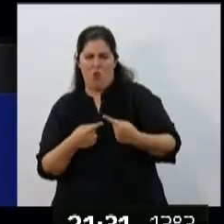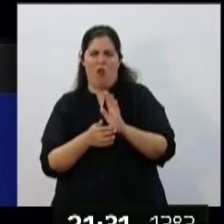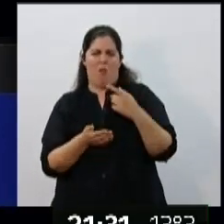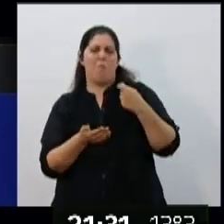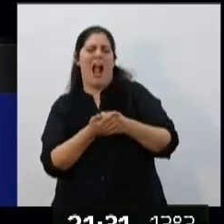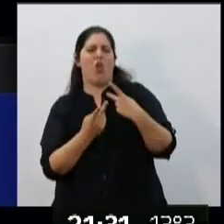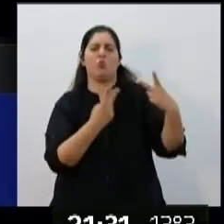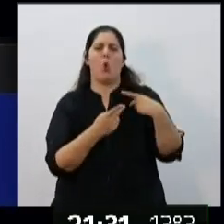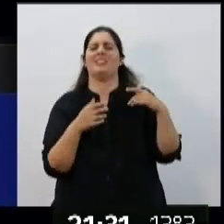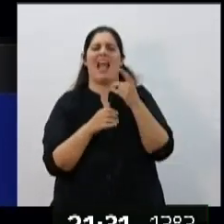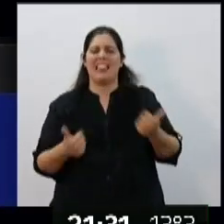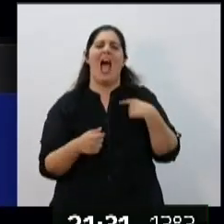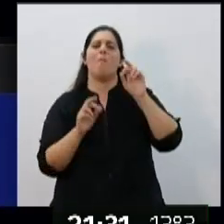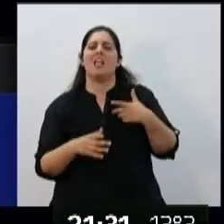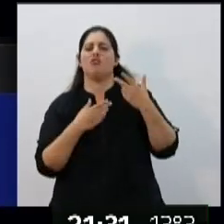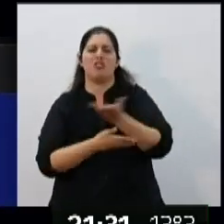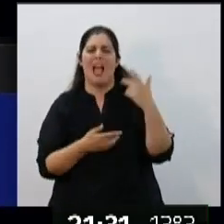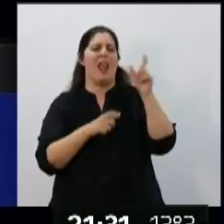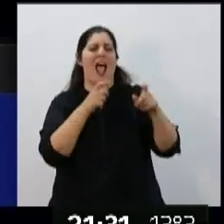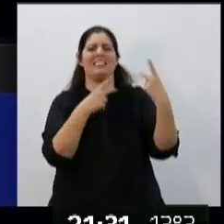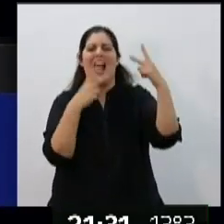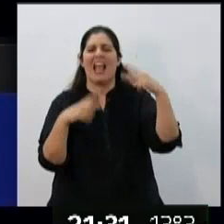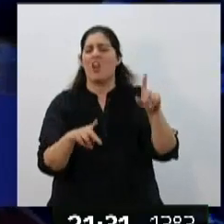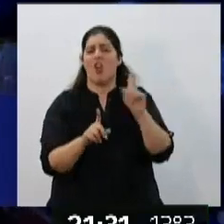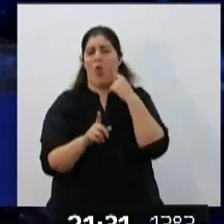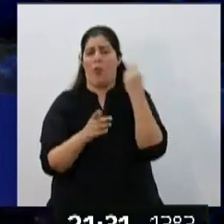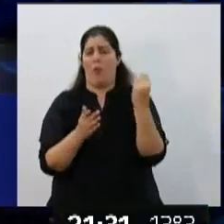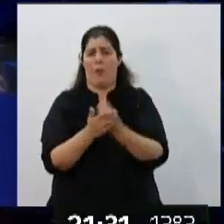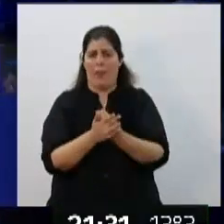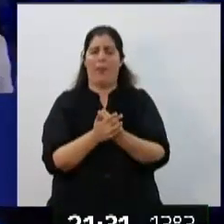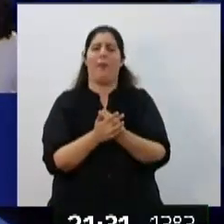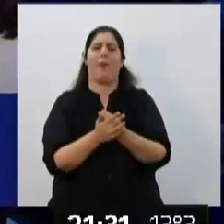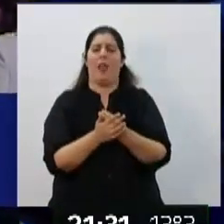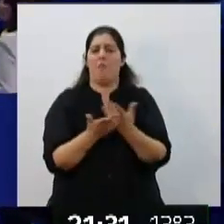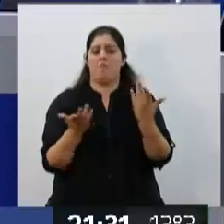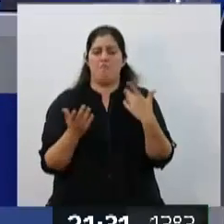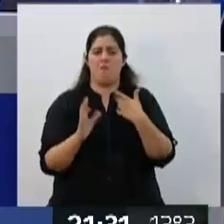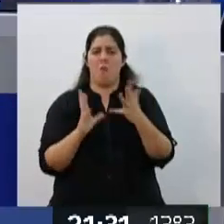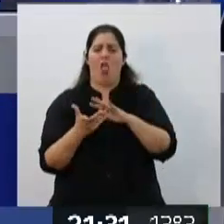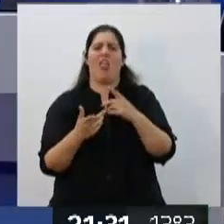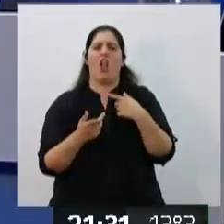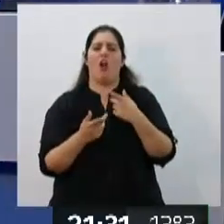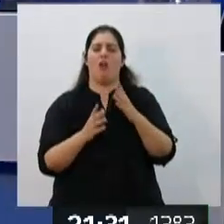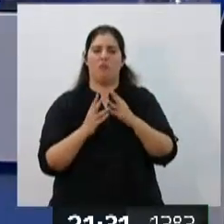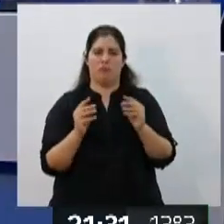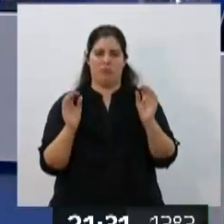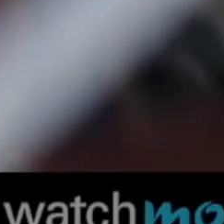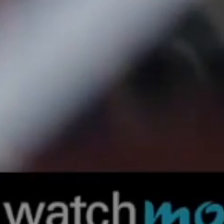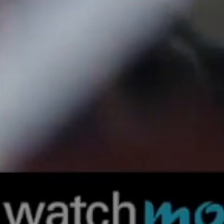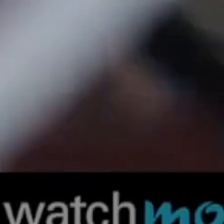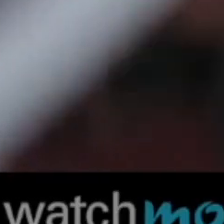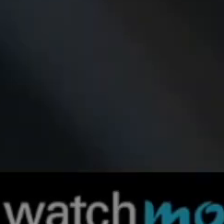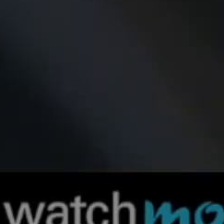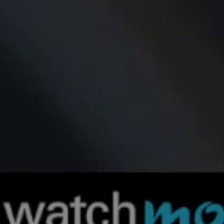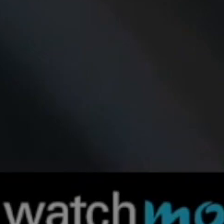pagando tours sanitarios, carreras universitarias y planes sociales para extranjeros que no... No son residentes sin ningún modelo de control. Gracias. Por...